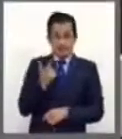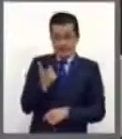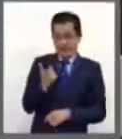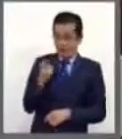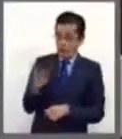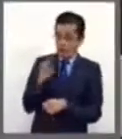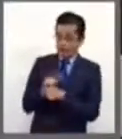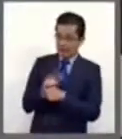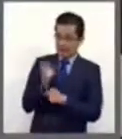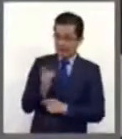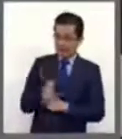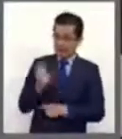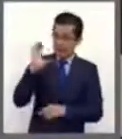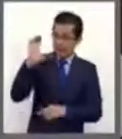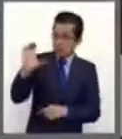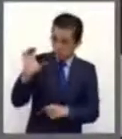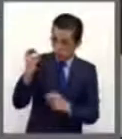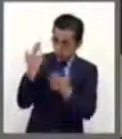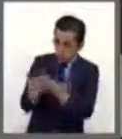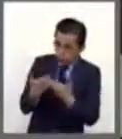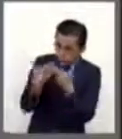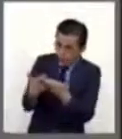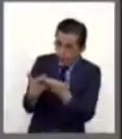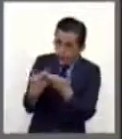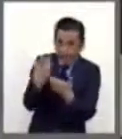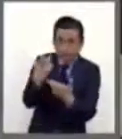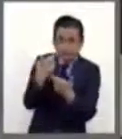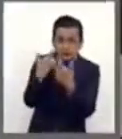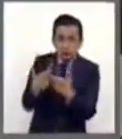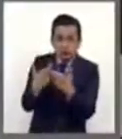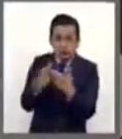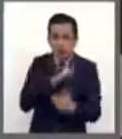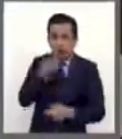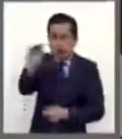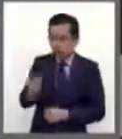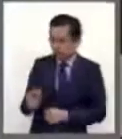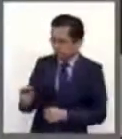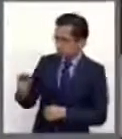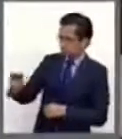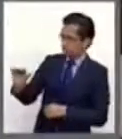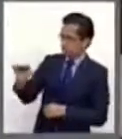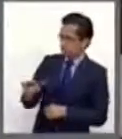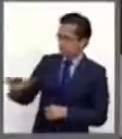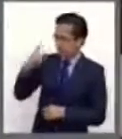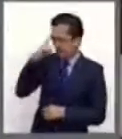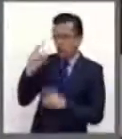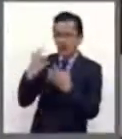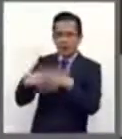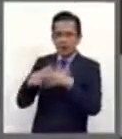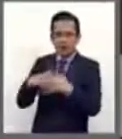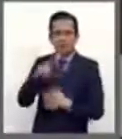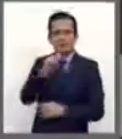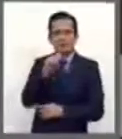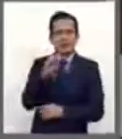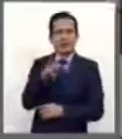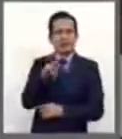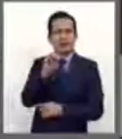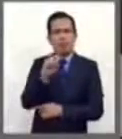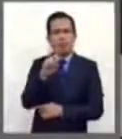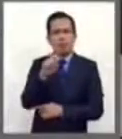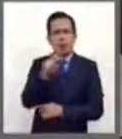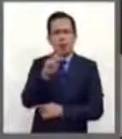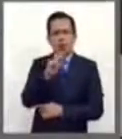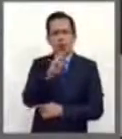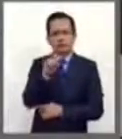federales se puedan aplicar en esta planta de termovalorización, la cual no